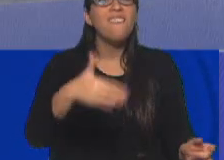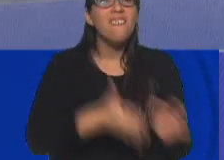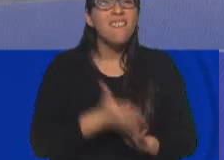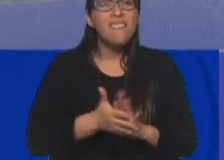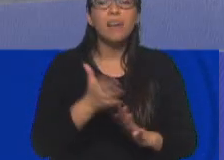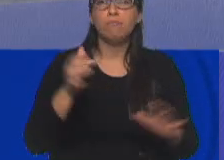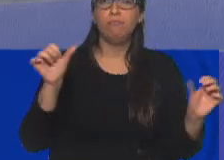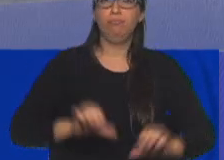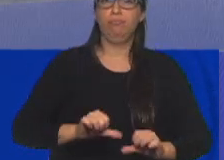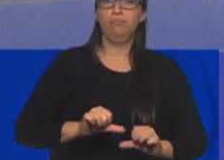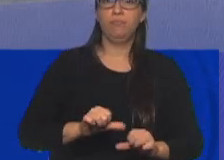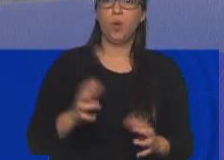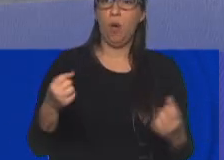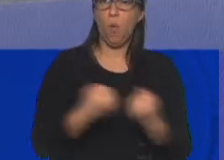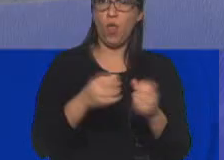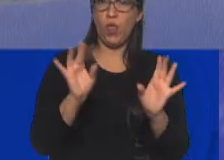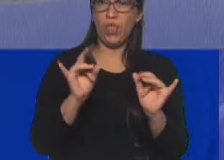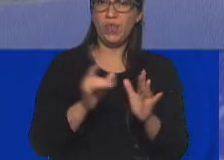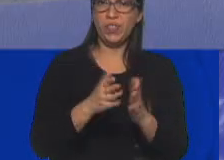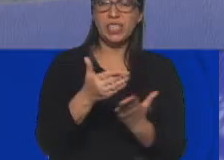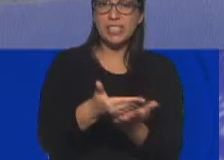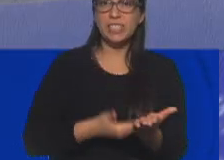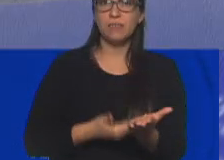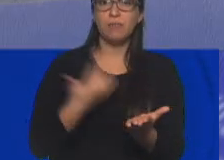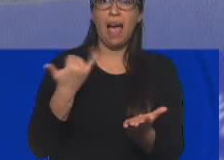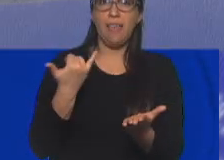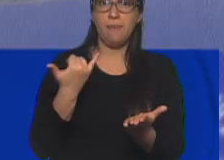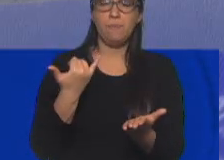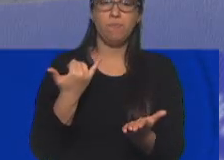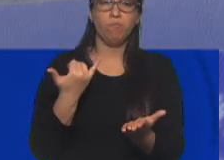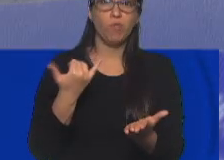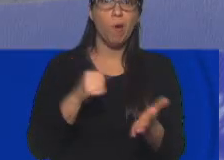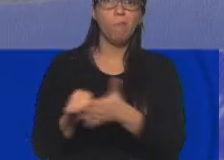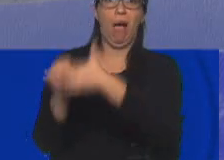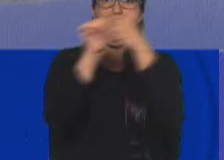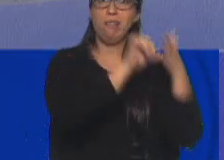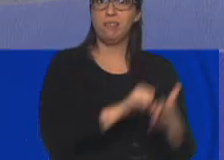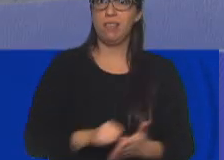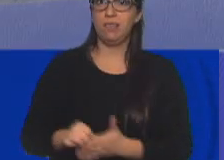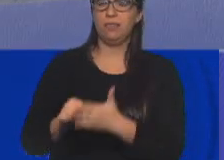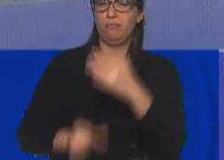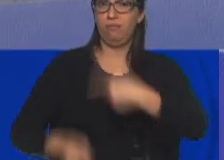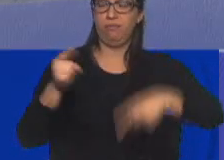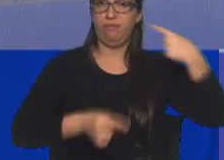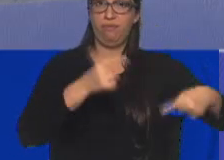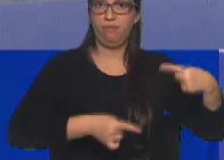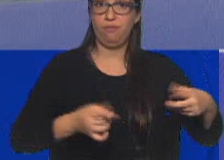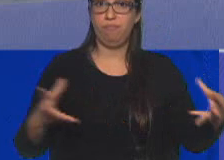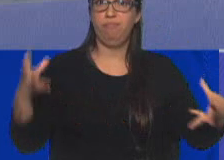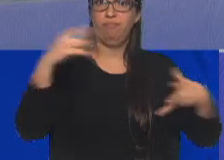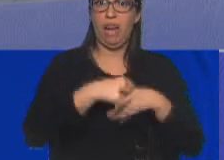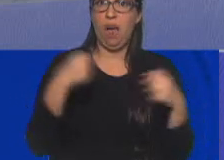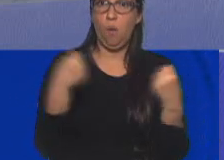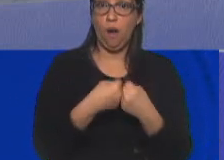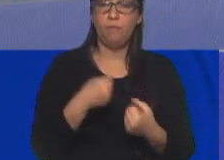¿no? Es un acuerdo muy complejo, es un acuerdo que además tiene, por un lado, la complejidad institucional. Sí, sí. Por eso, de hecho, una de los, digamos, de